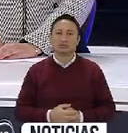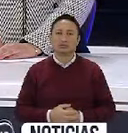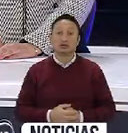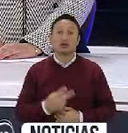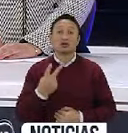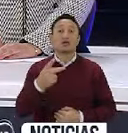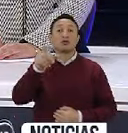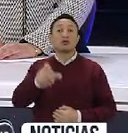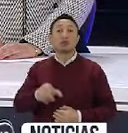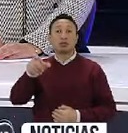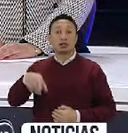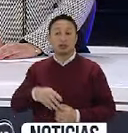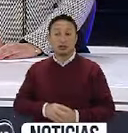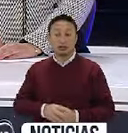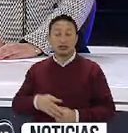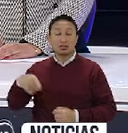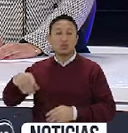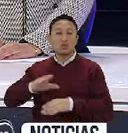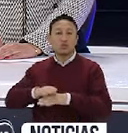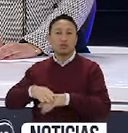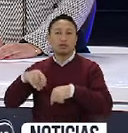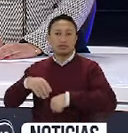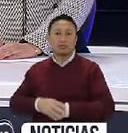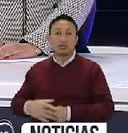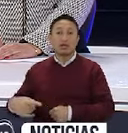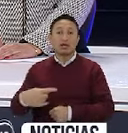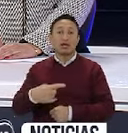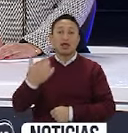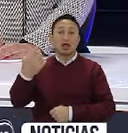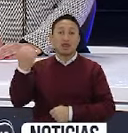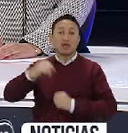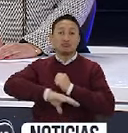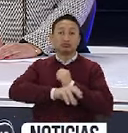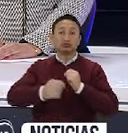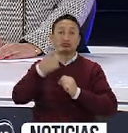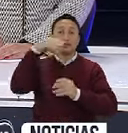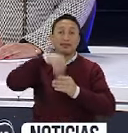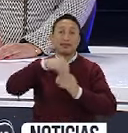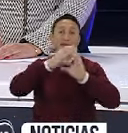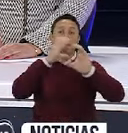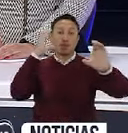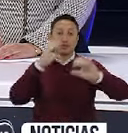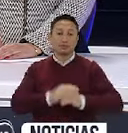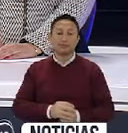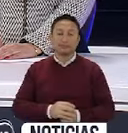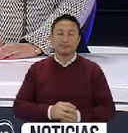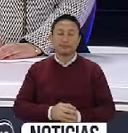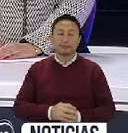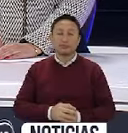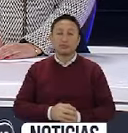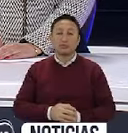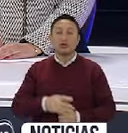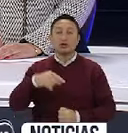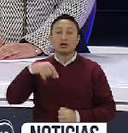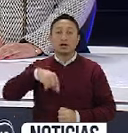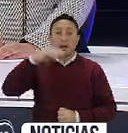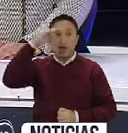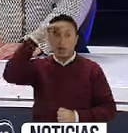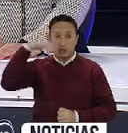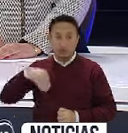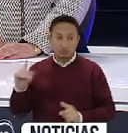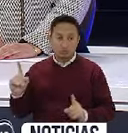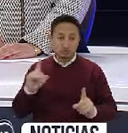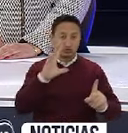Dos sujetos presuntamente involucrados en un robo con arma blanca dentro de un bus en el norte de Quito fueron detenidos por la